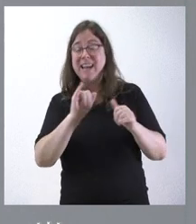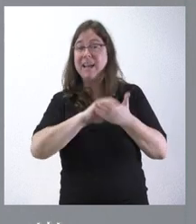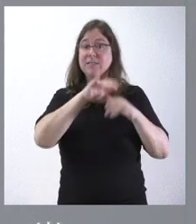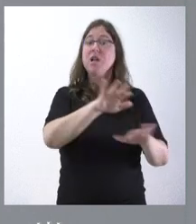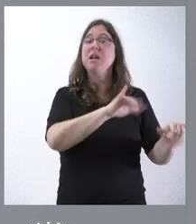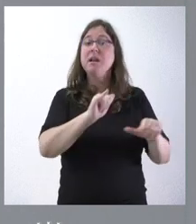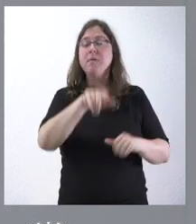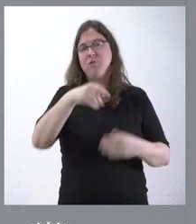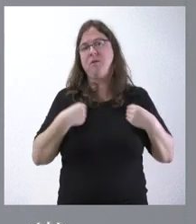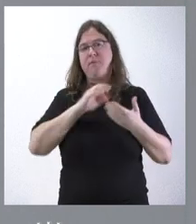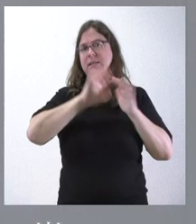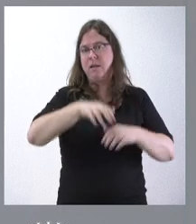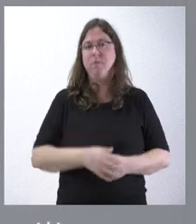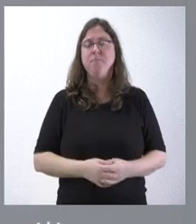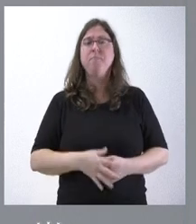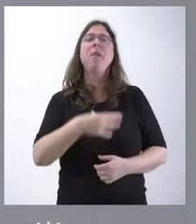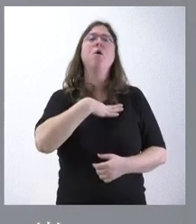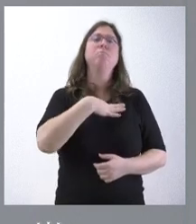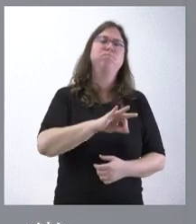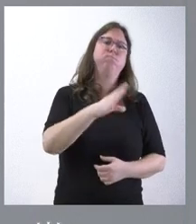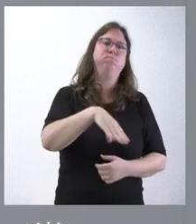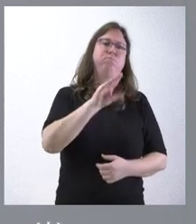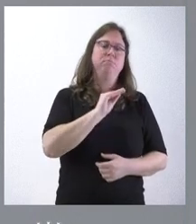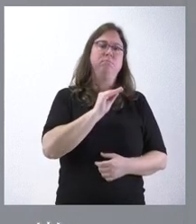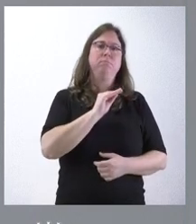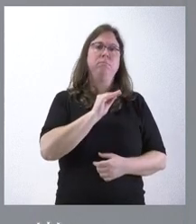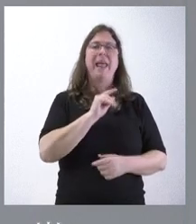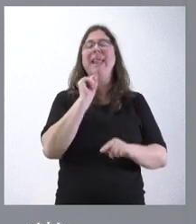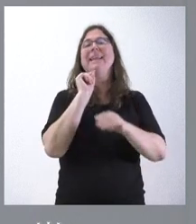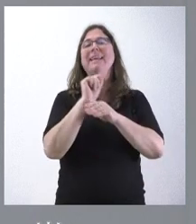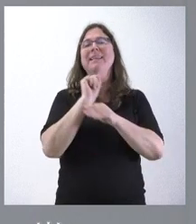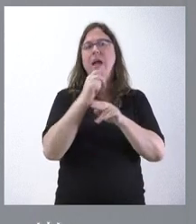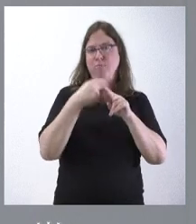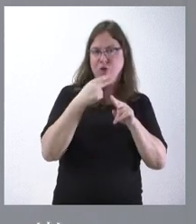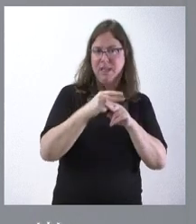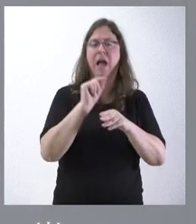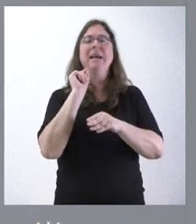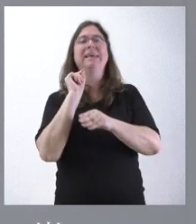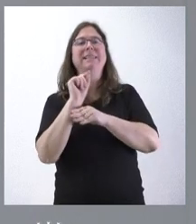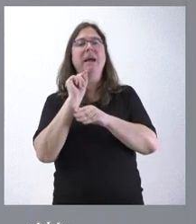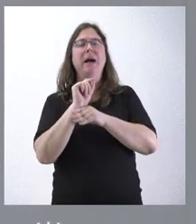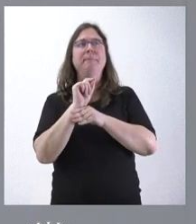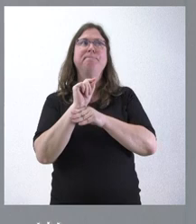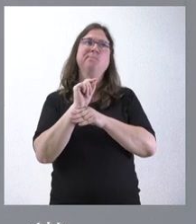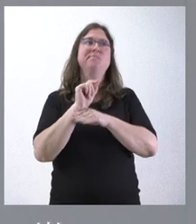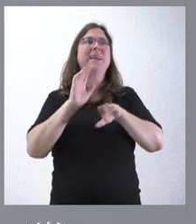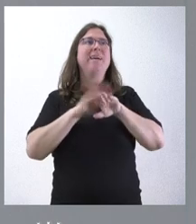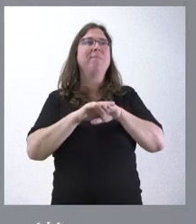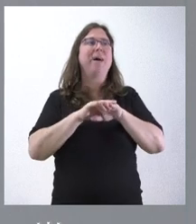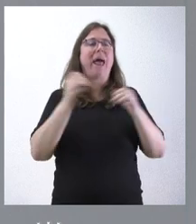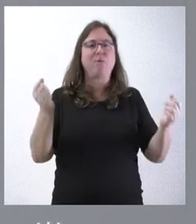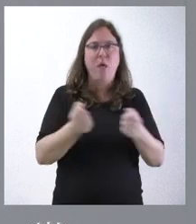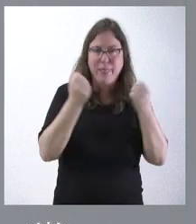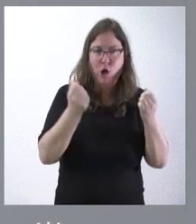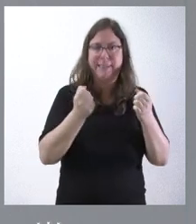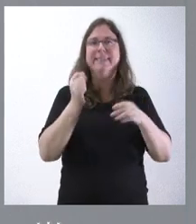León Ni a la gente de Castilla y león podemos entender la crítica política la crítica a las actuaciones podemos